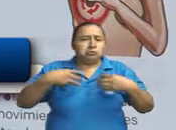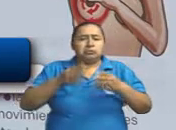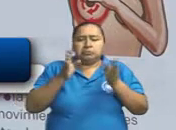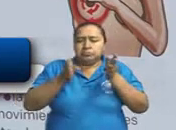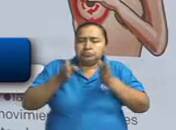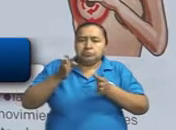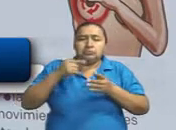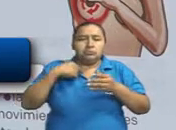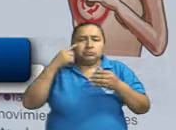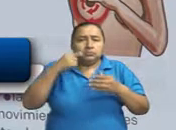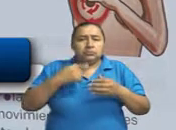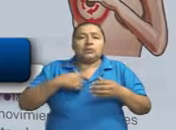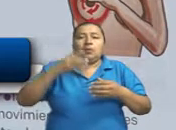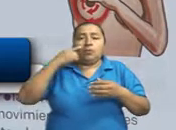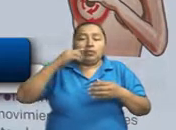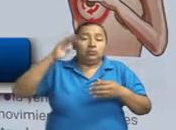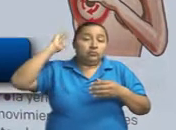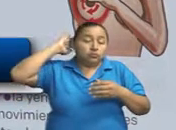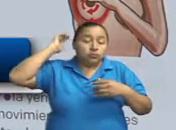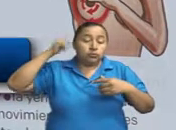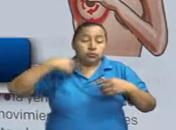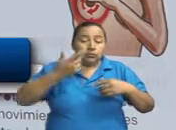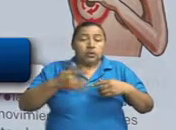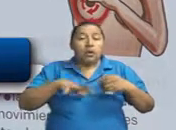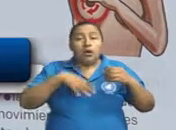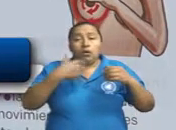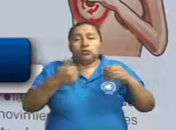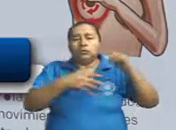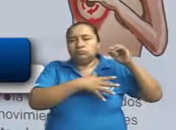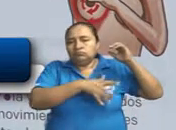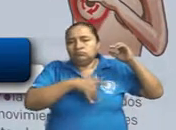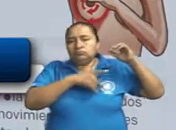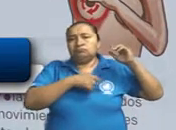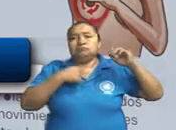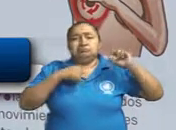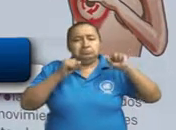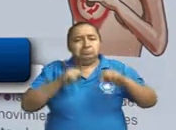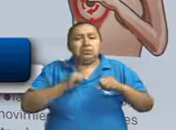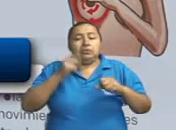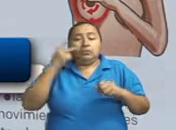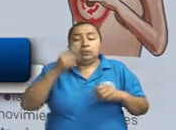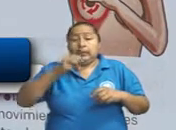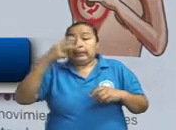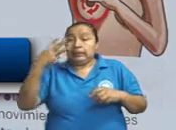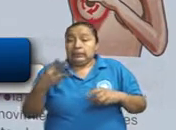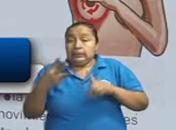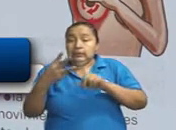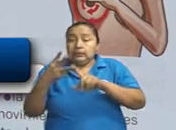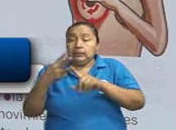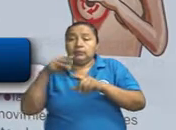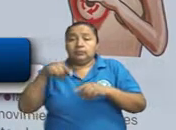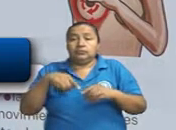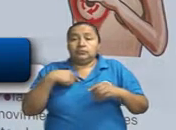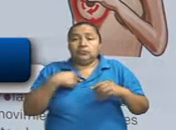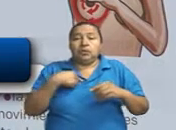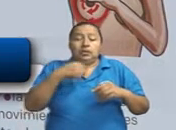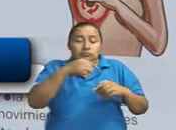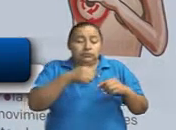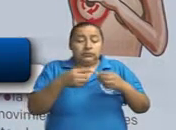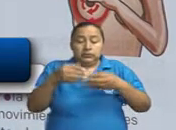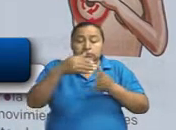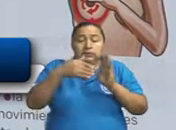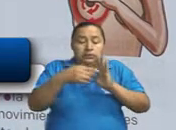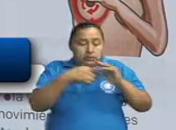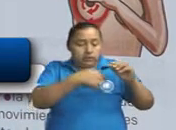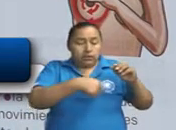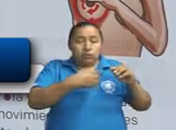una mano puede subir la cabeza y con la otra mano puede palparse el seno. Vemos en el paso 3 cómo va del centro hacia